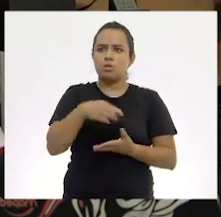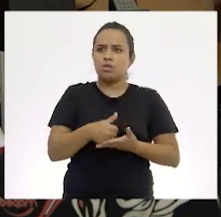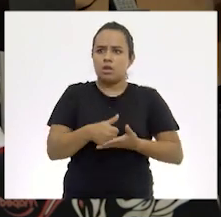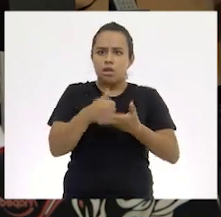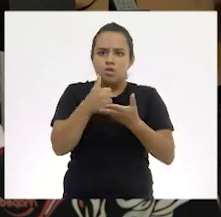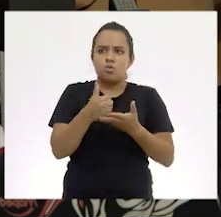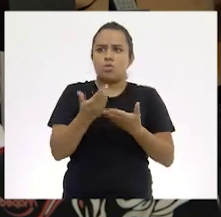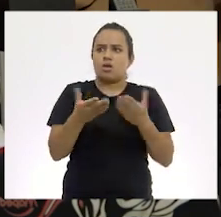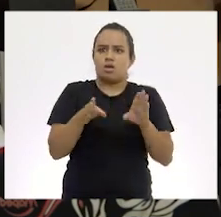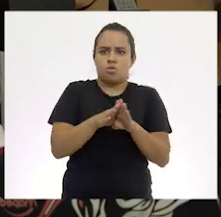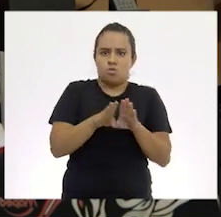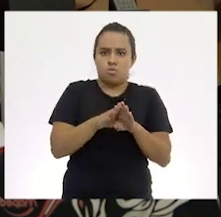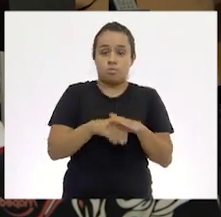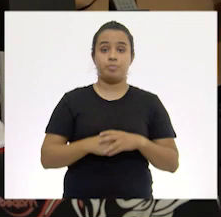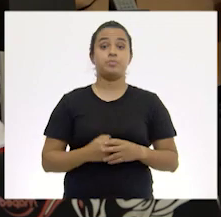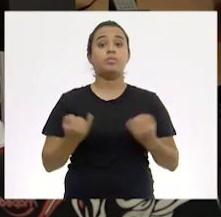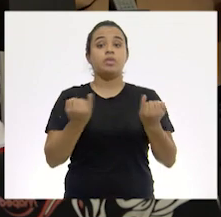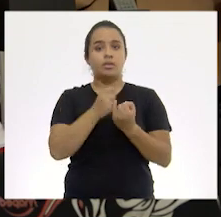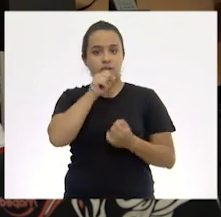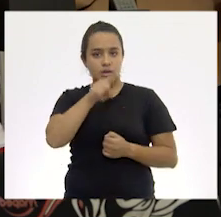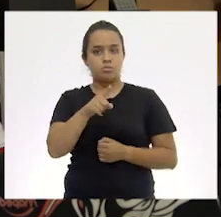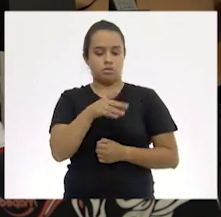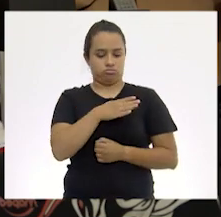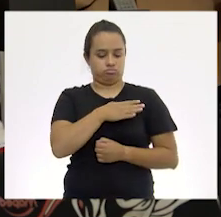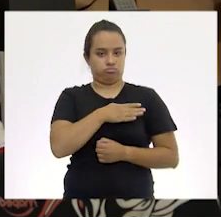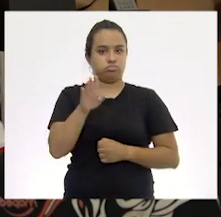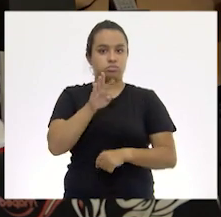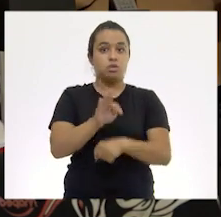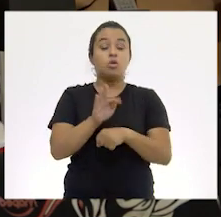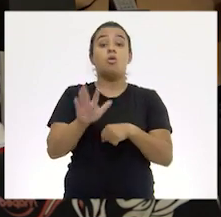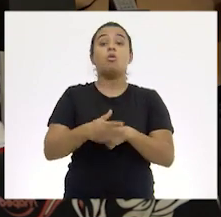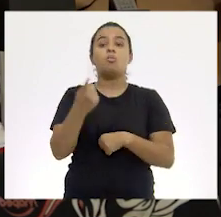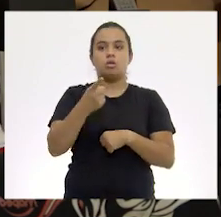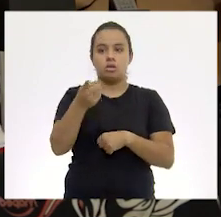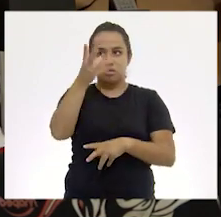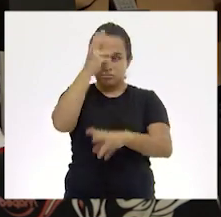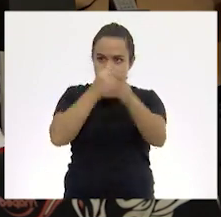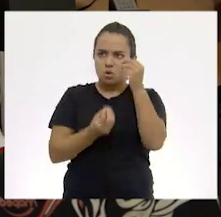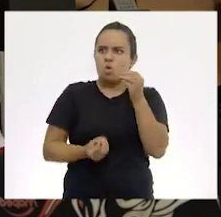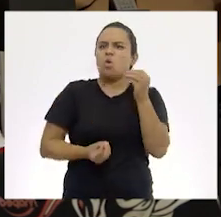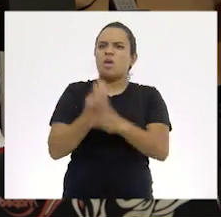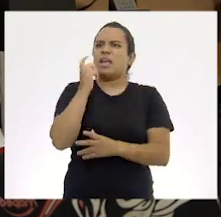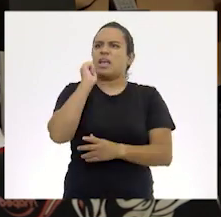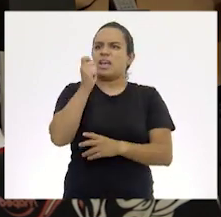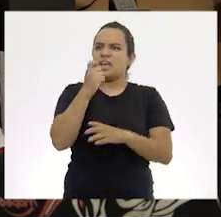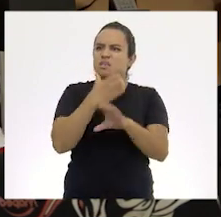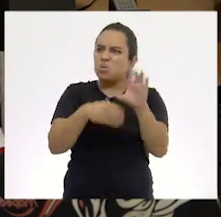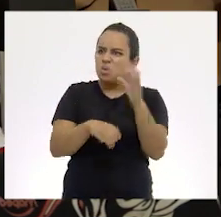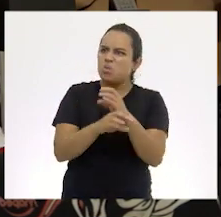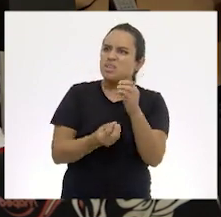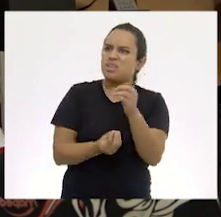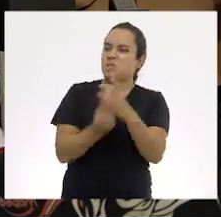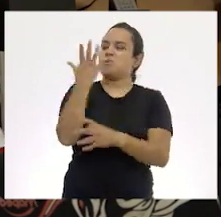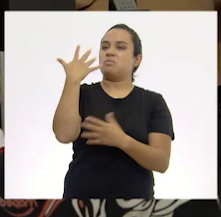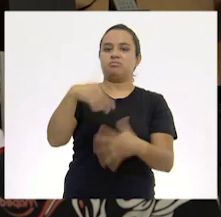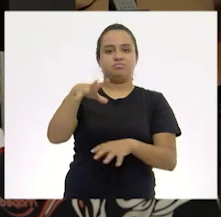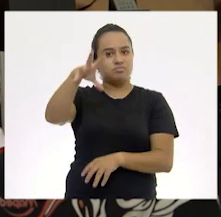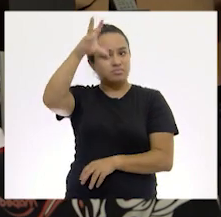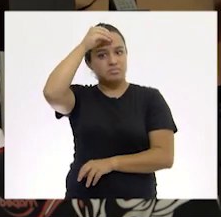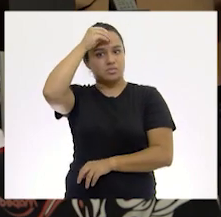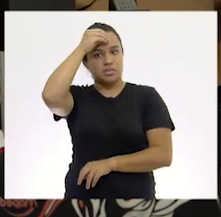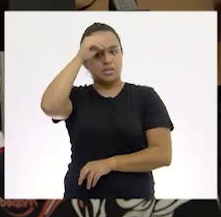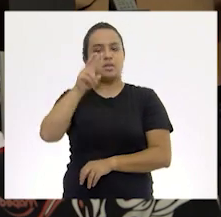eso. También es muy bueno porque estás aprendiendo algo nuevo, cada vez se aprende otra cosa nueva. Es